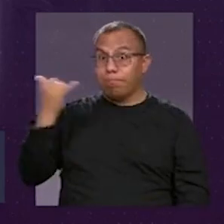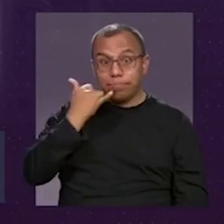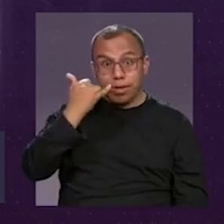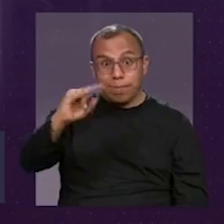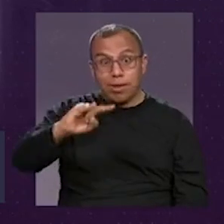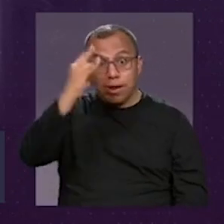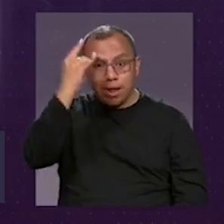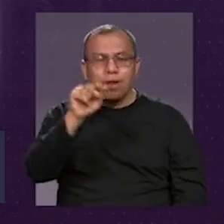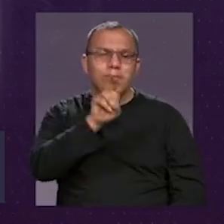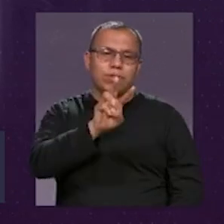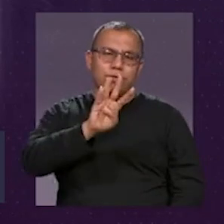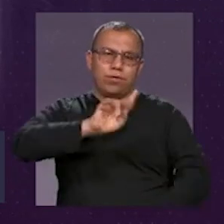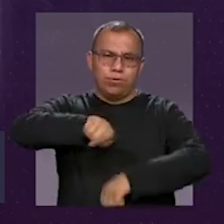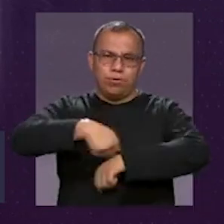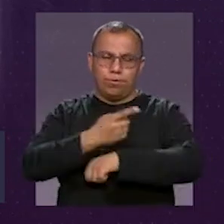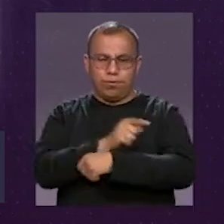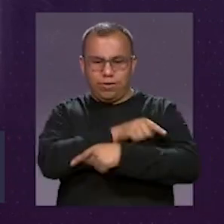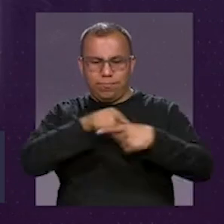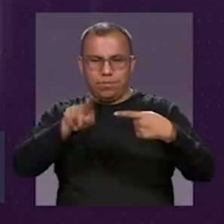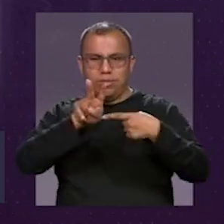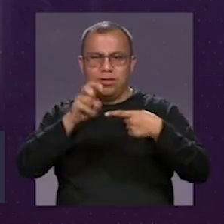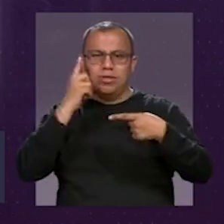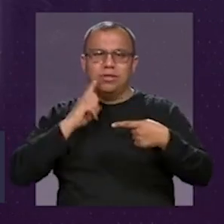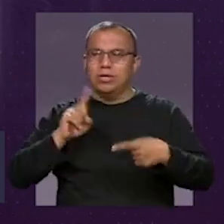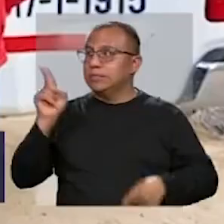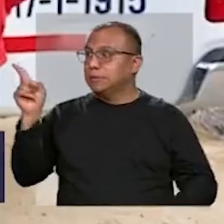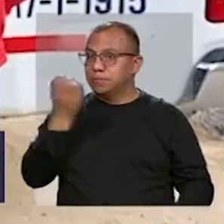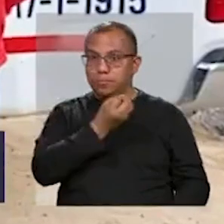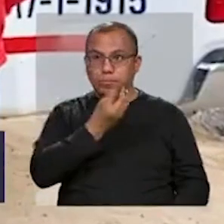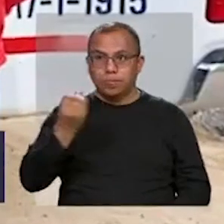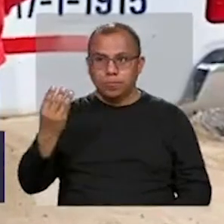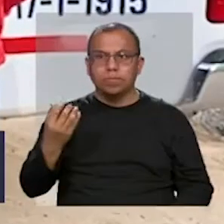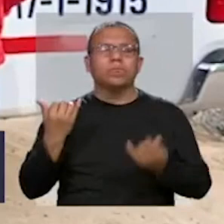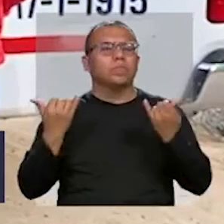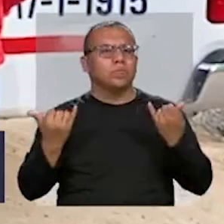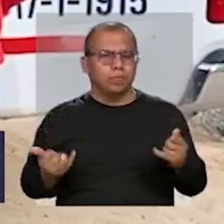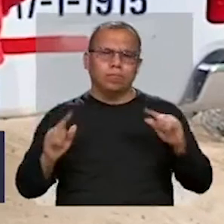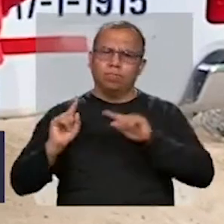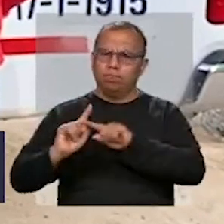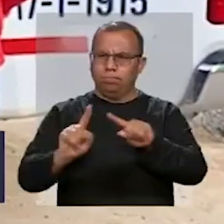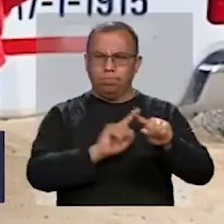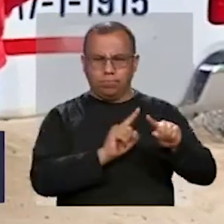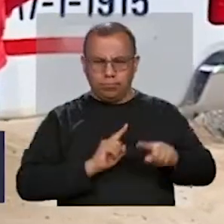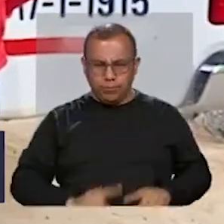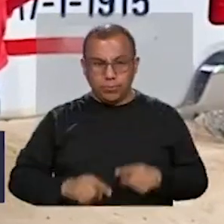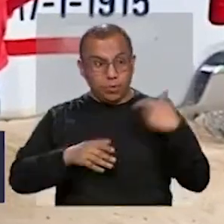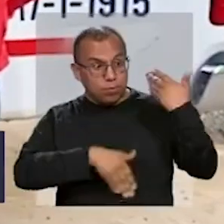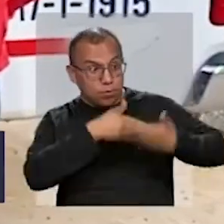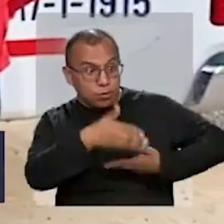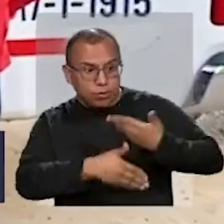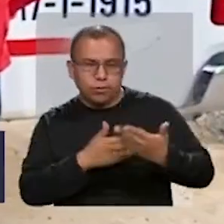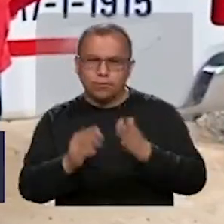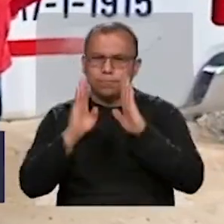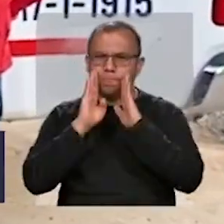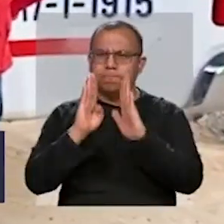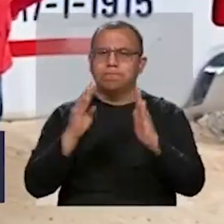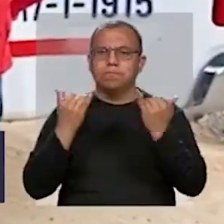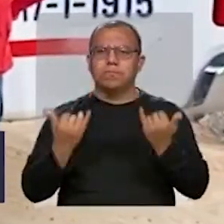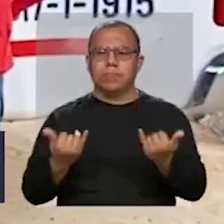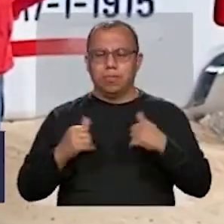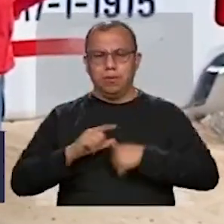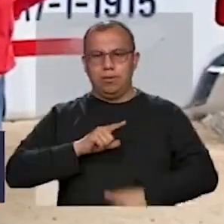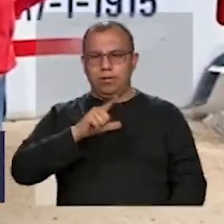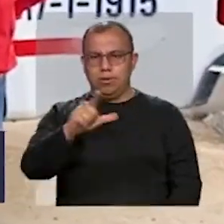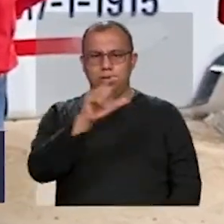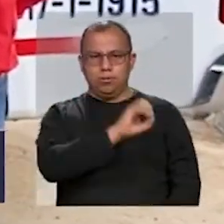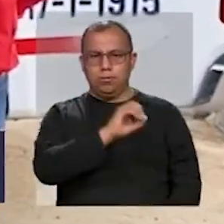las 24 horas del día, los 7 días de la semana. Se han activado diferentes las rutas de atención para los